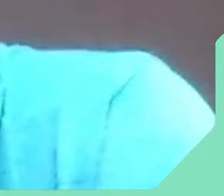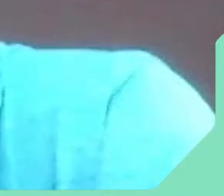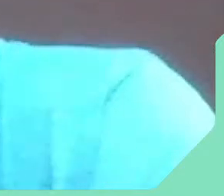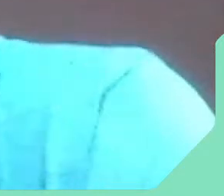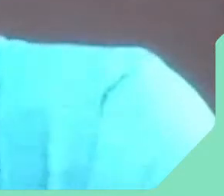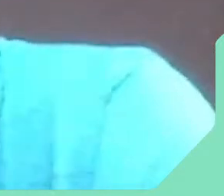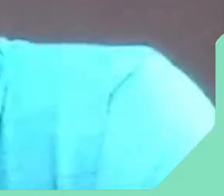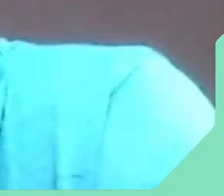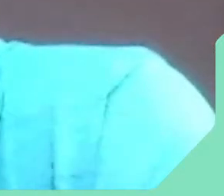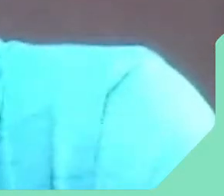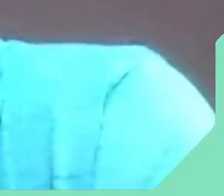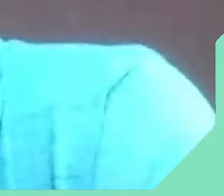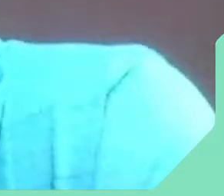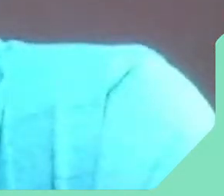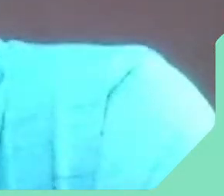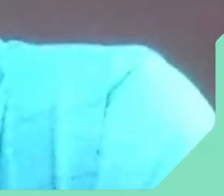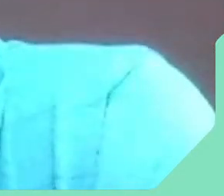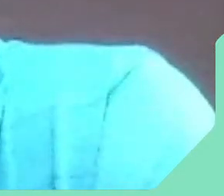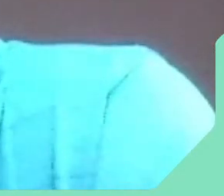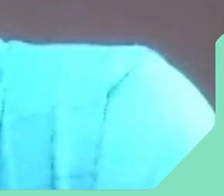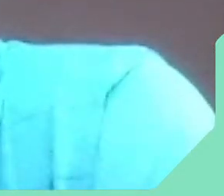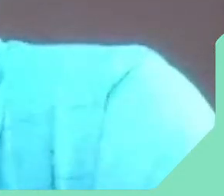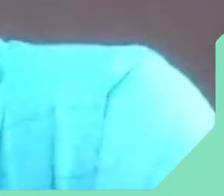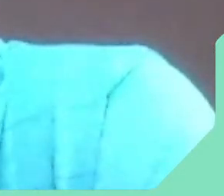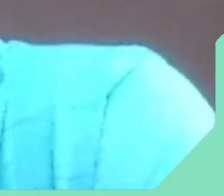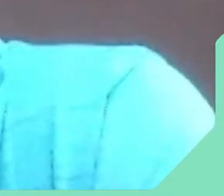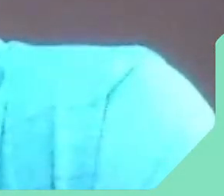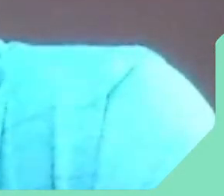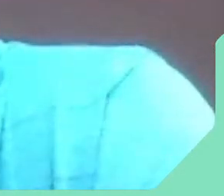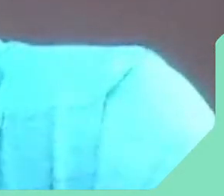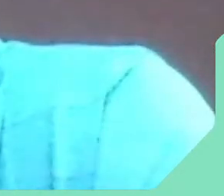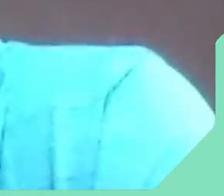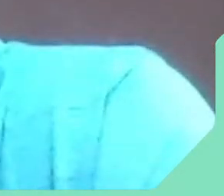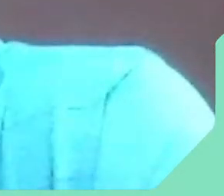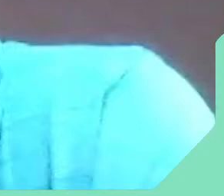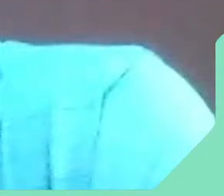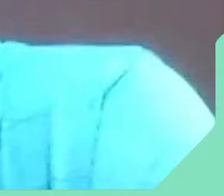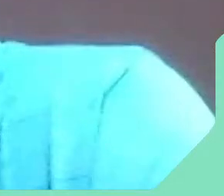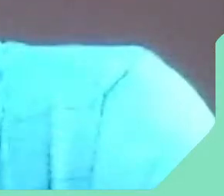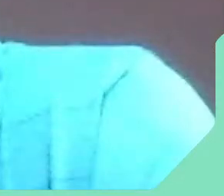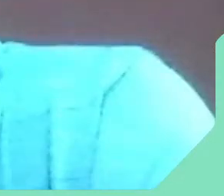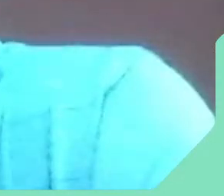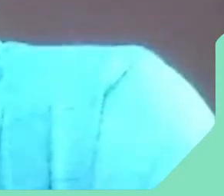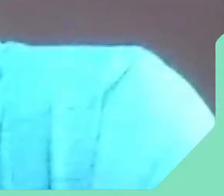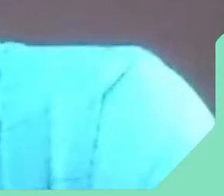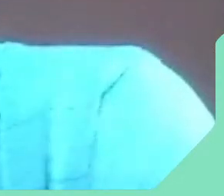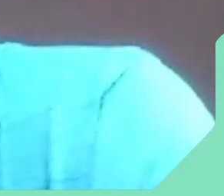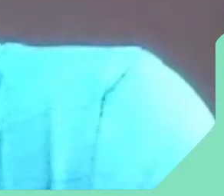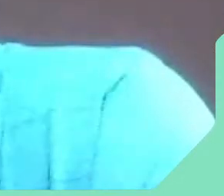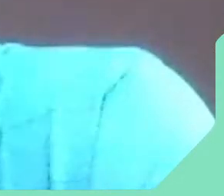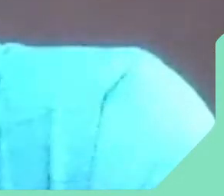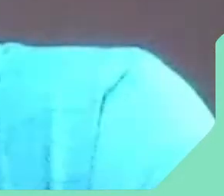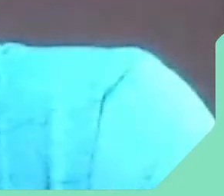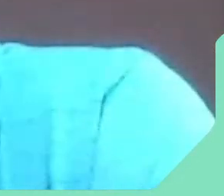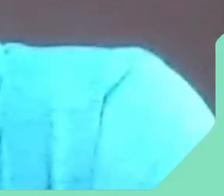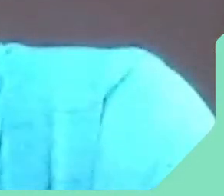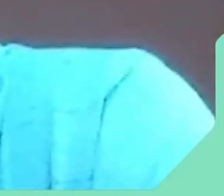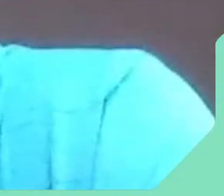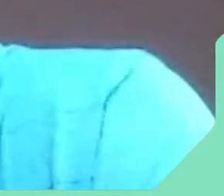esfuerzo, mucho tiempo y mucha dedicación, y justamente el contenido y el sentido a toda esa dedicación es la